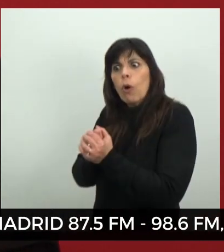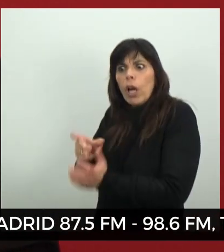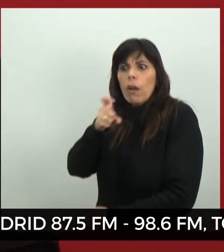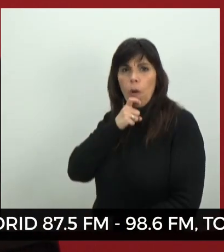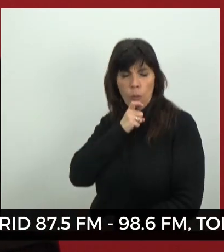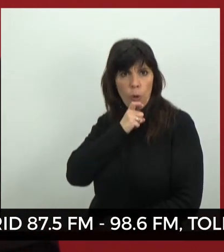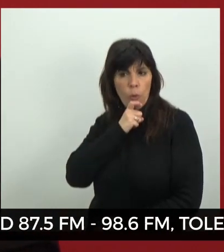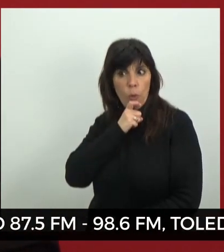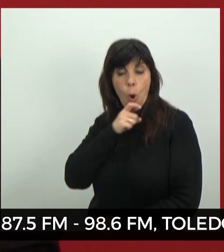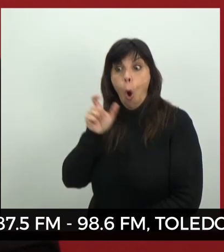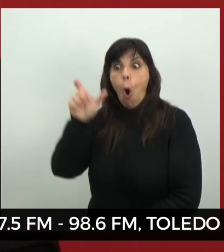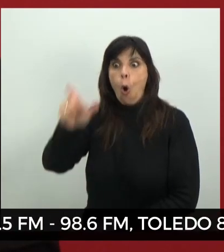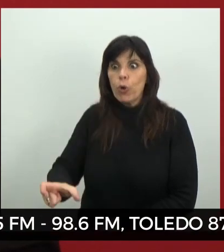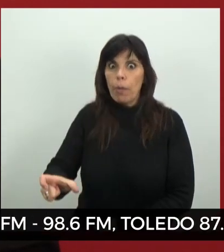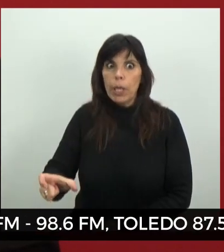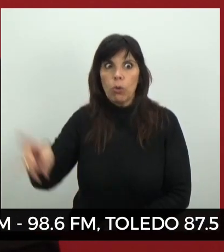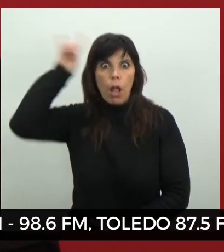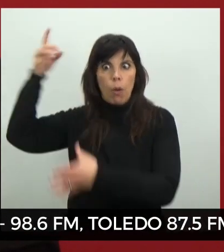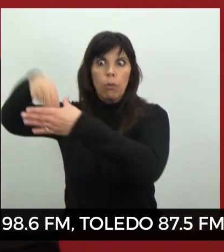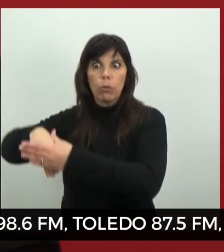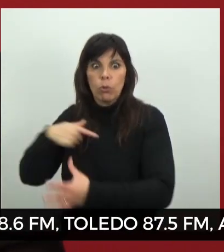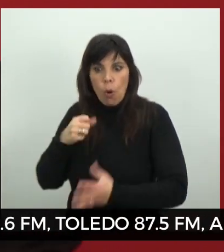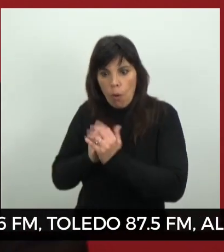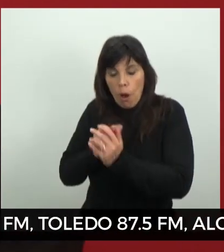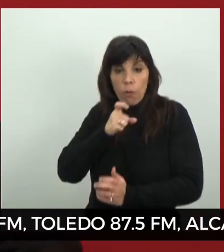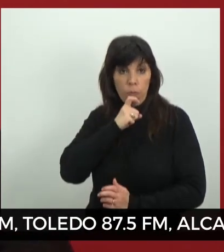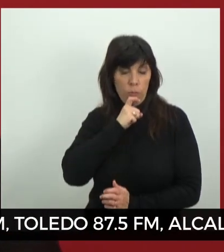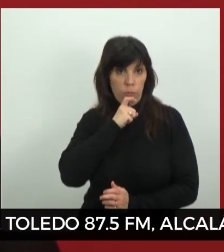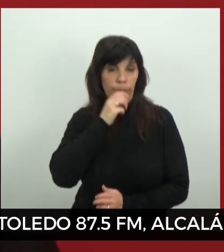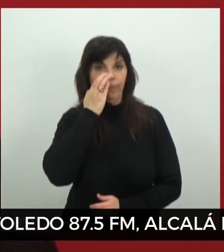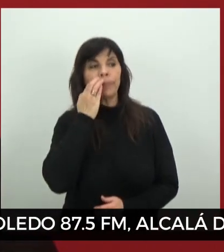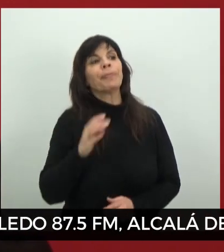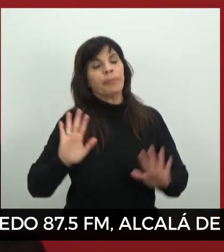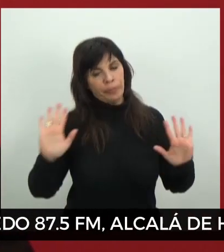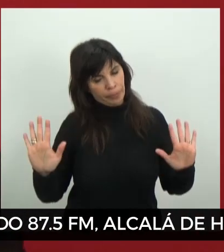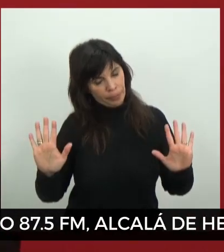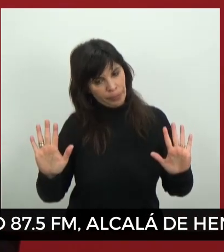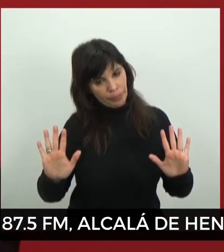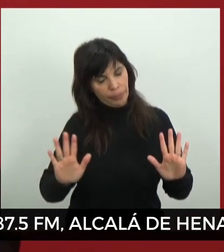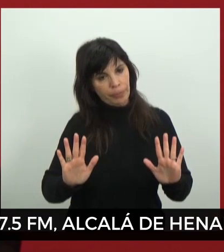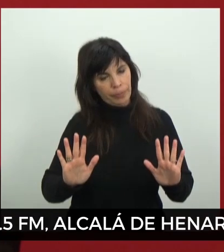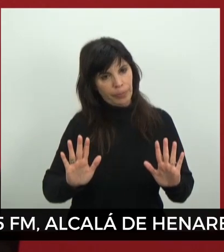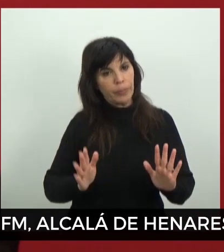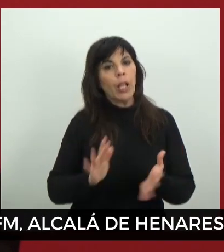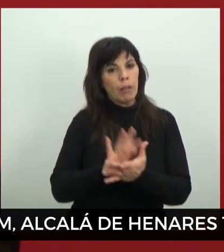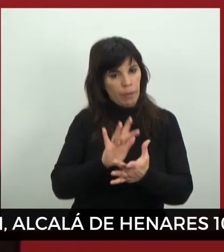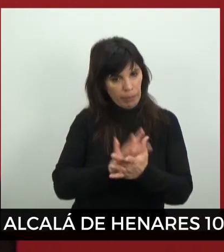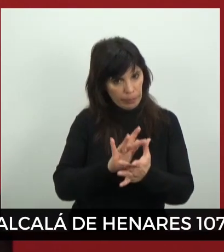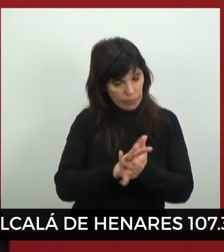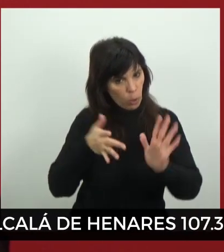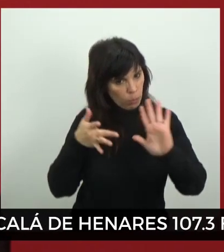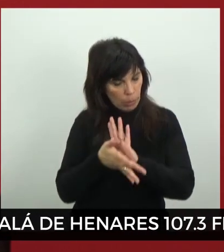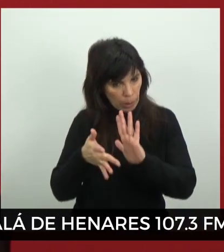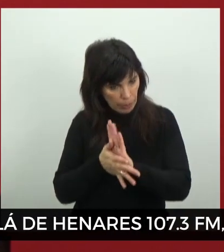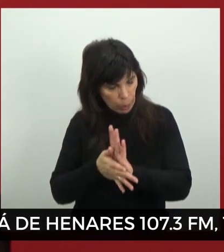persona que está poseída? Déjame empezar con lo primero. ¿Cómo tengo que orar por una persona poseída?